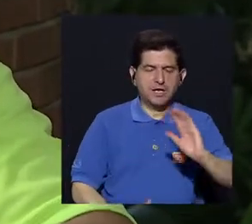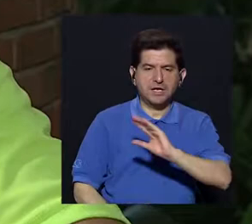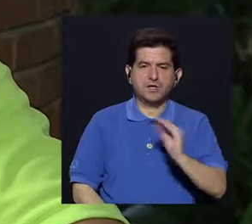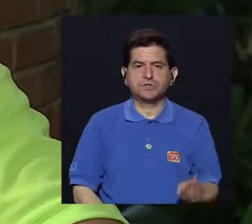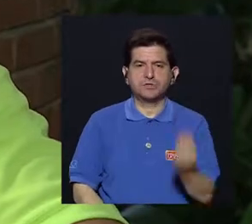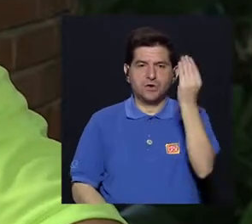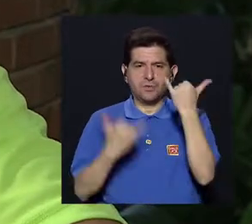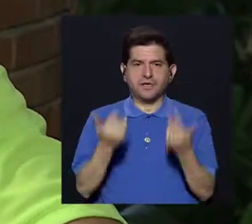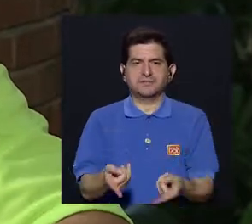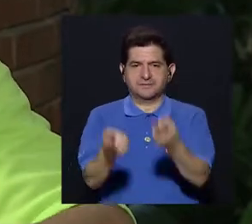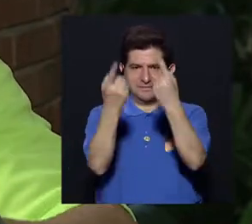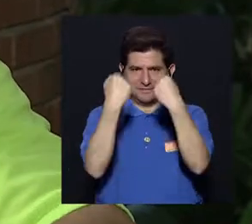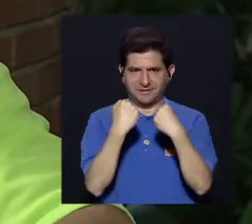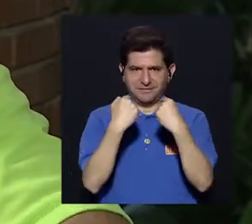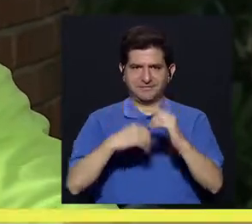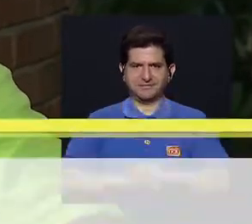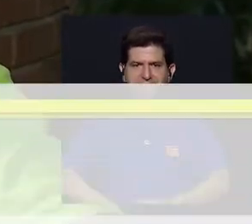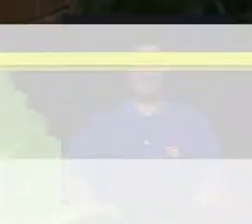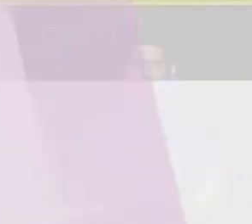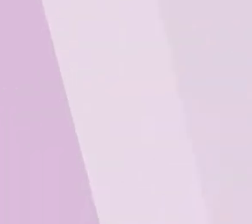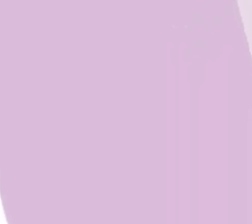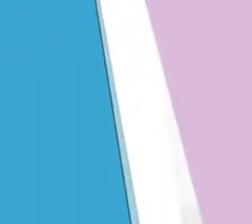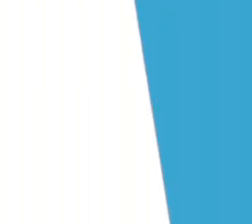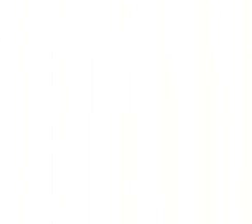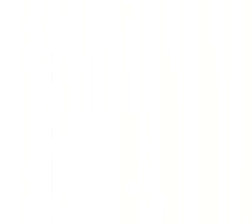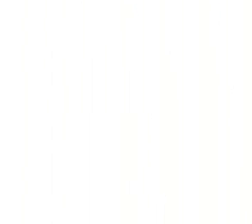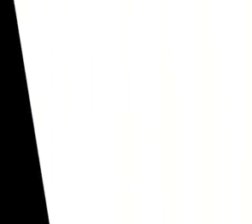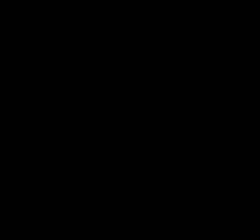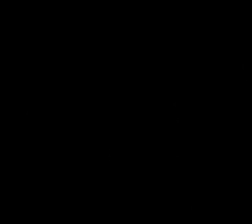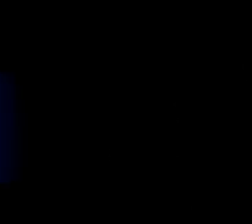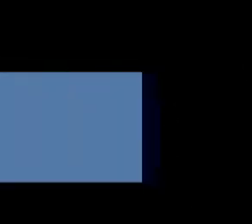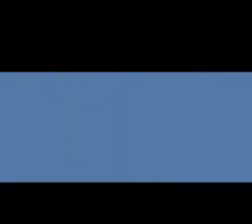niños y adolescentes, ya retornamos.